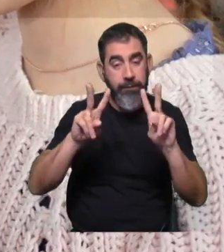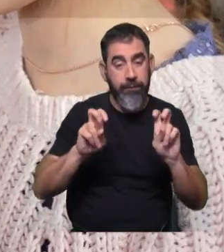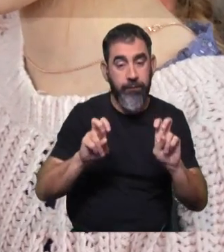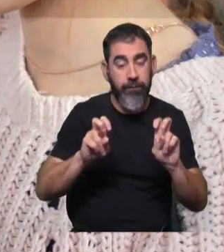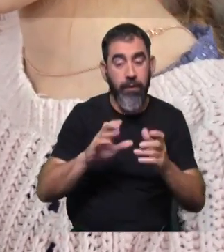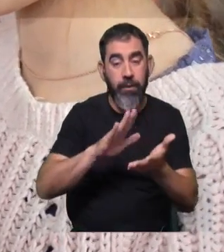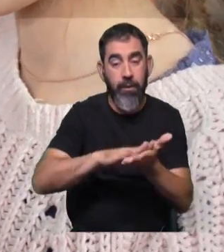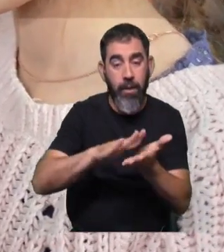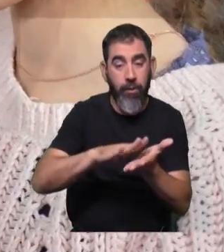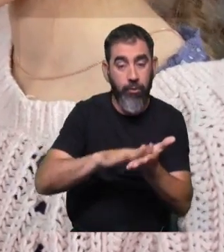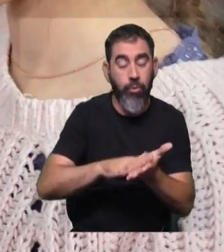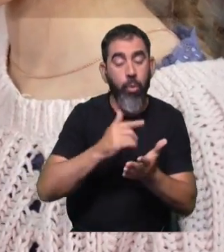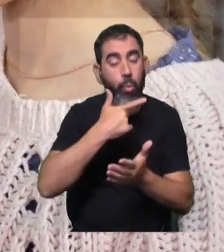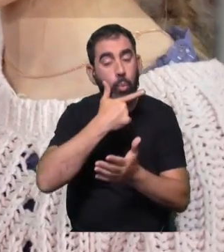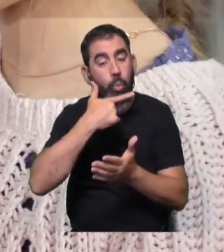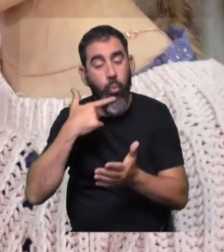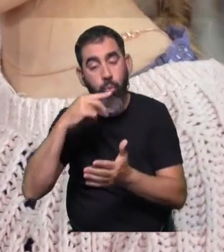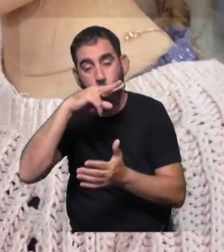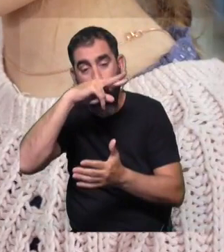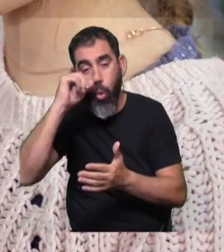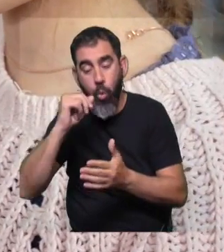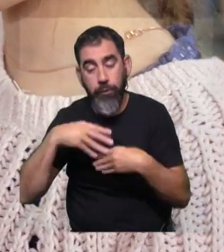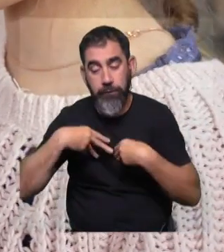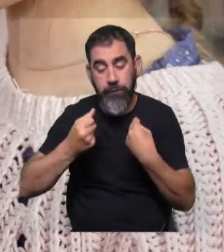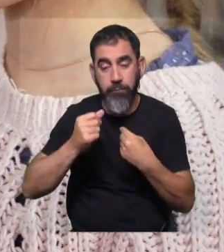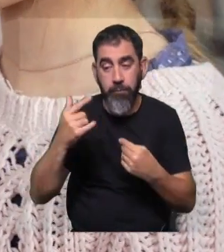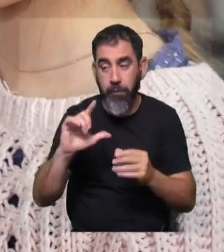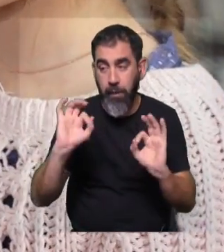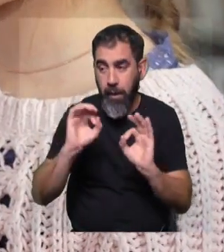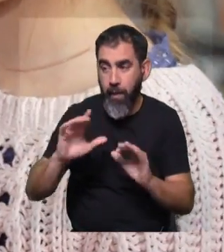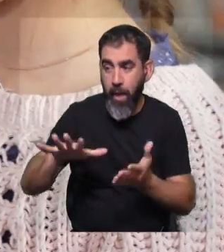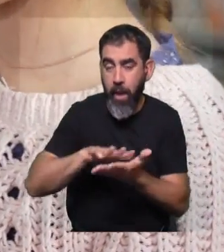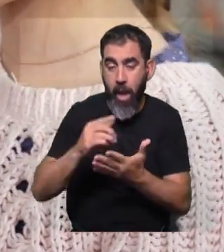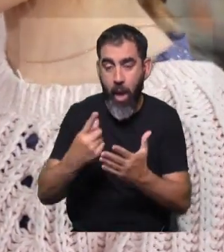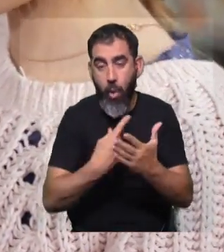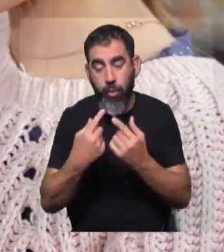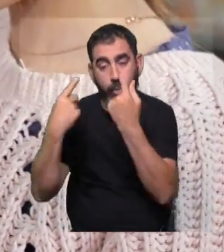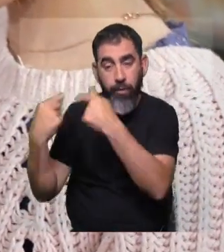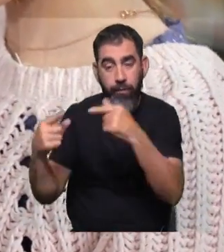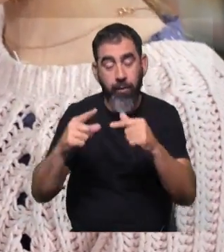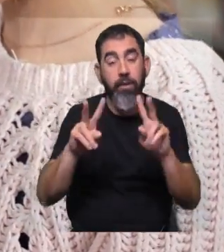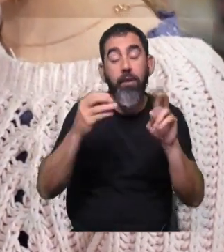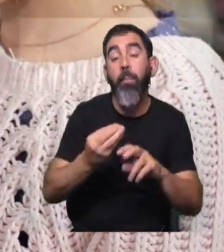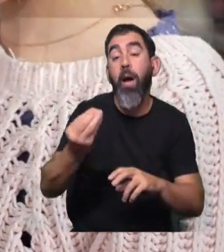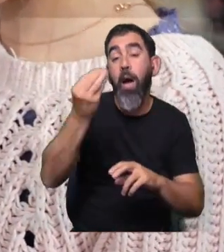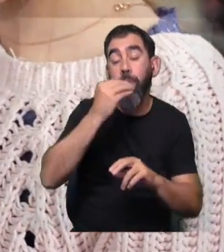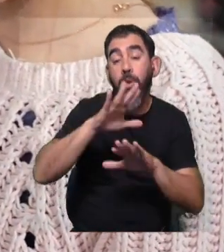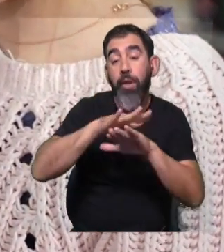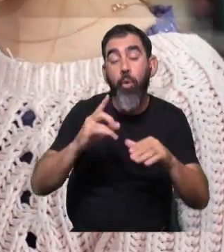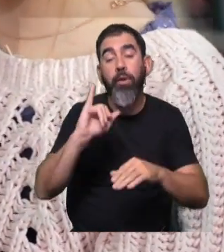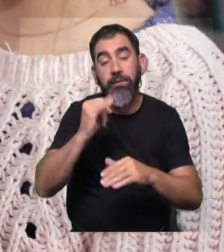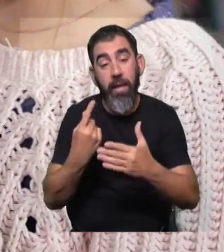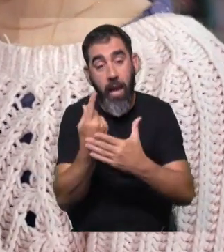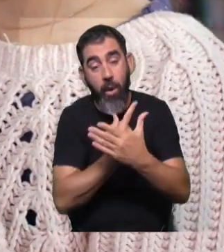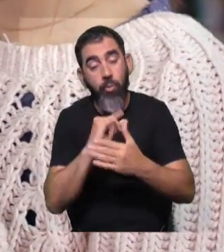nivel táctil, gustativo, olfativo, que los niños sin autismo. Y después, en cuanto a la alimentación, muchos de los niños con autismo están